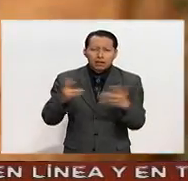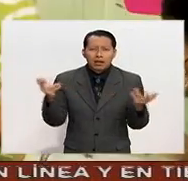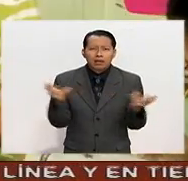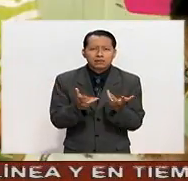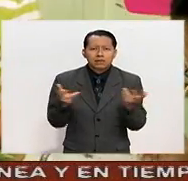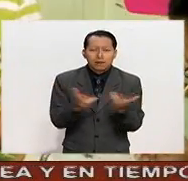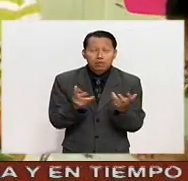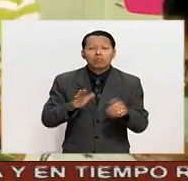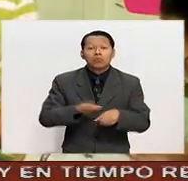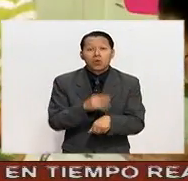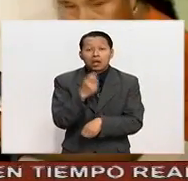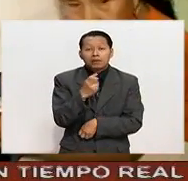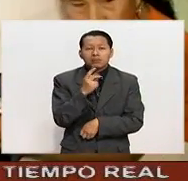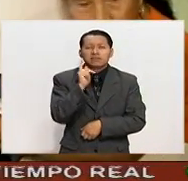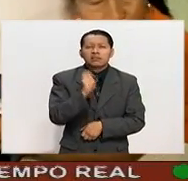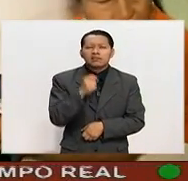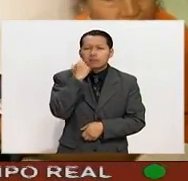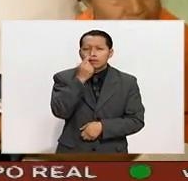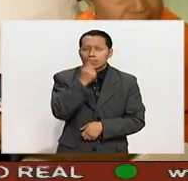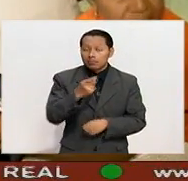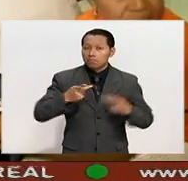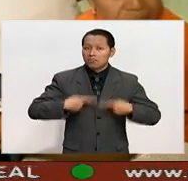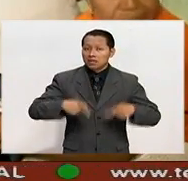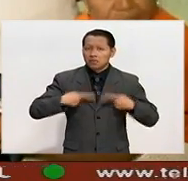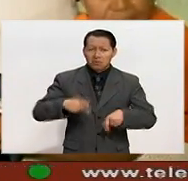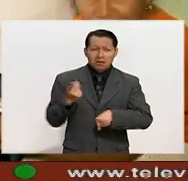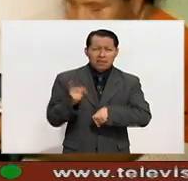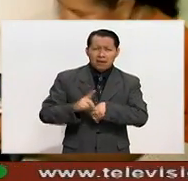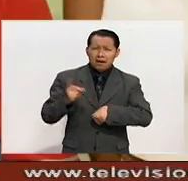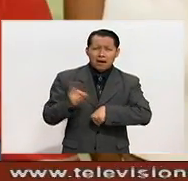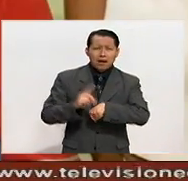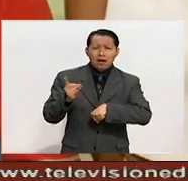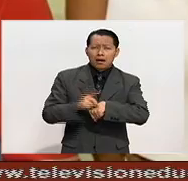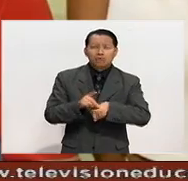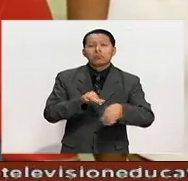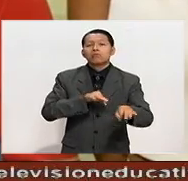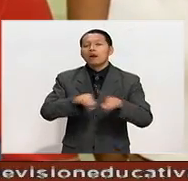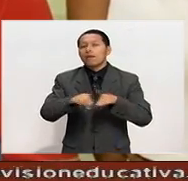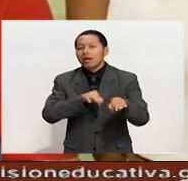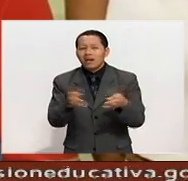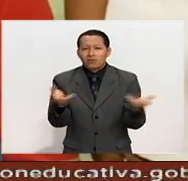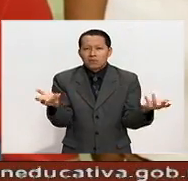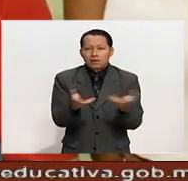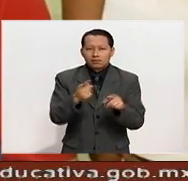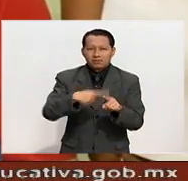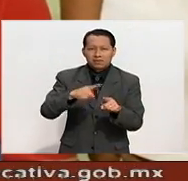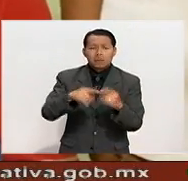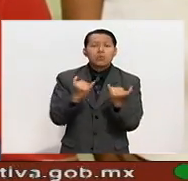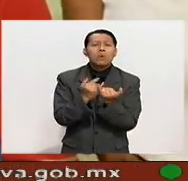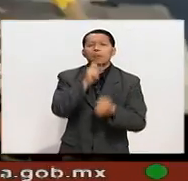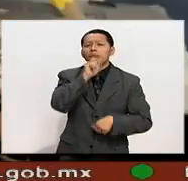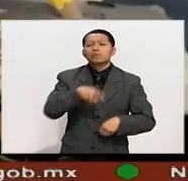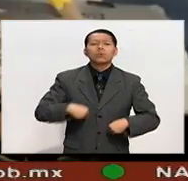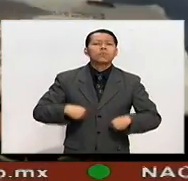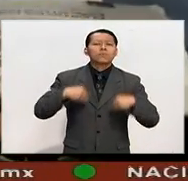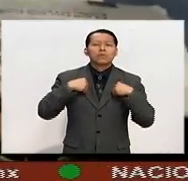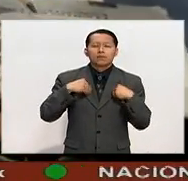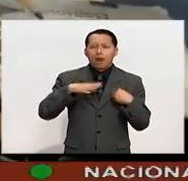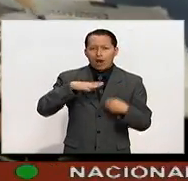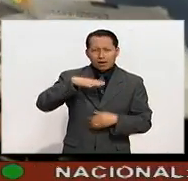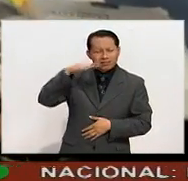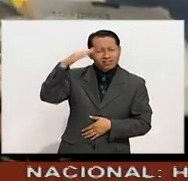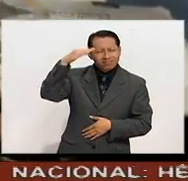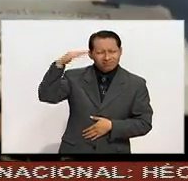como insisto, de personas que todos los días se forman en sus trabajos, en sus oficios, en la propia vida. Hay adultos mayores que